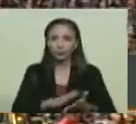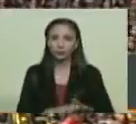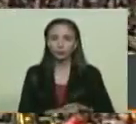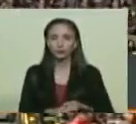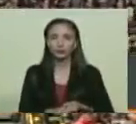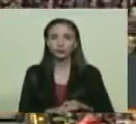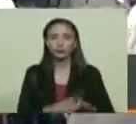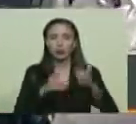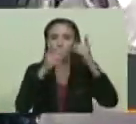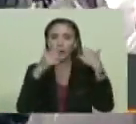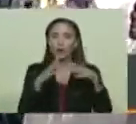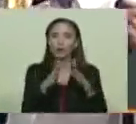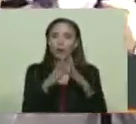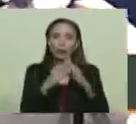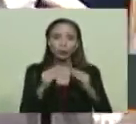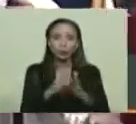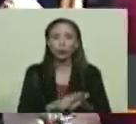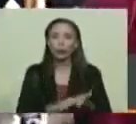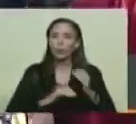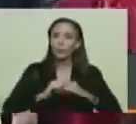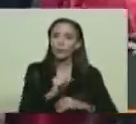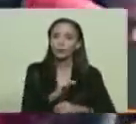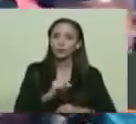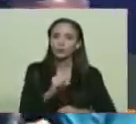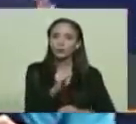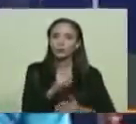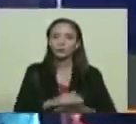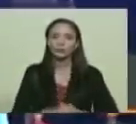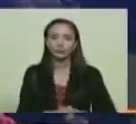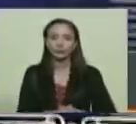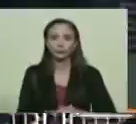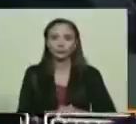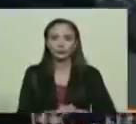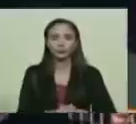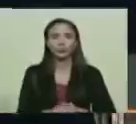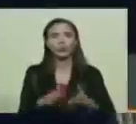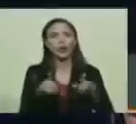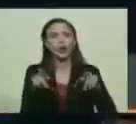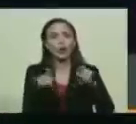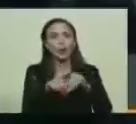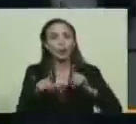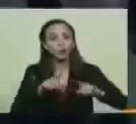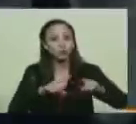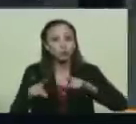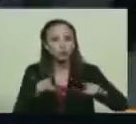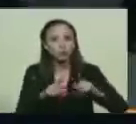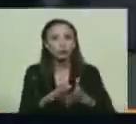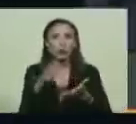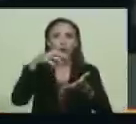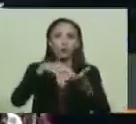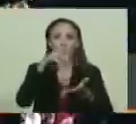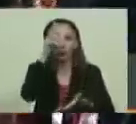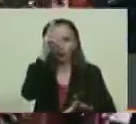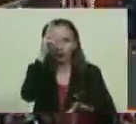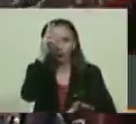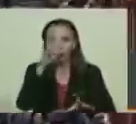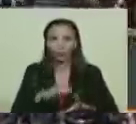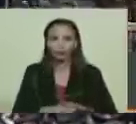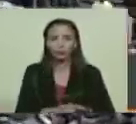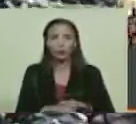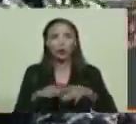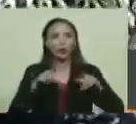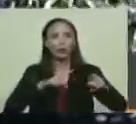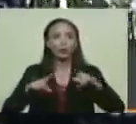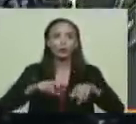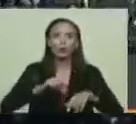de Acciones Especiales de la Policía Nacional Bolivariana, Centro de Coordinación Policial del Estado Falcón, Centro de Coordinación